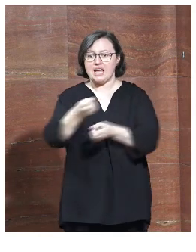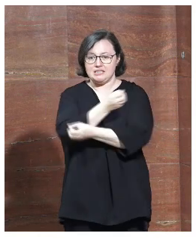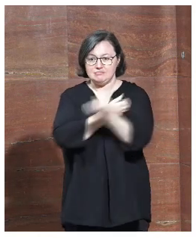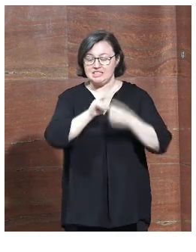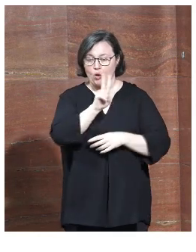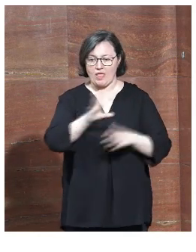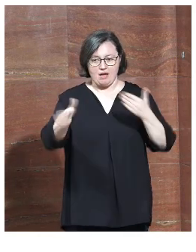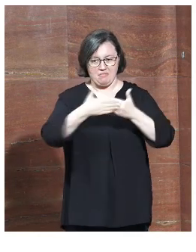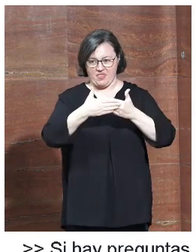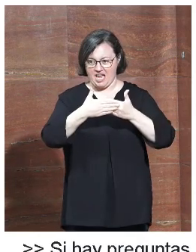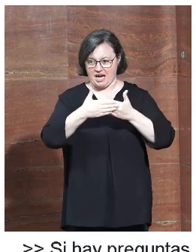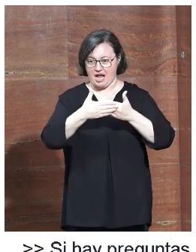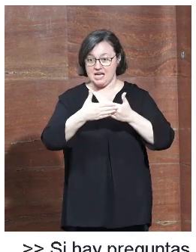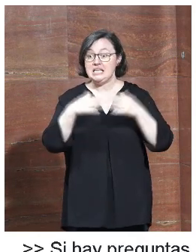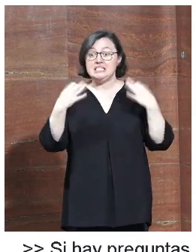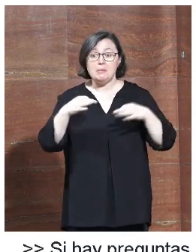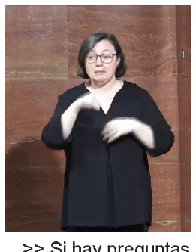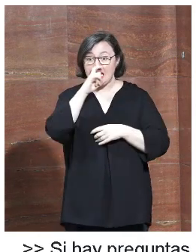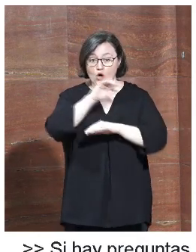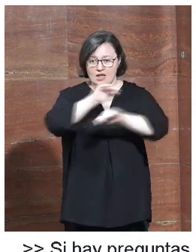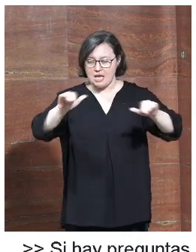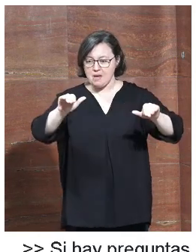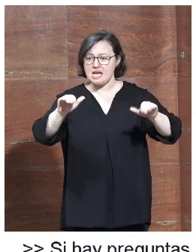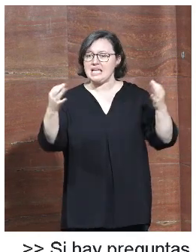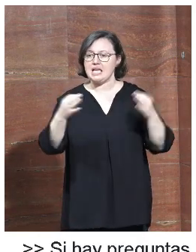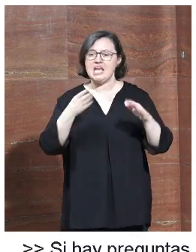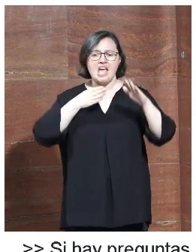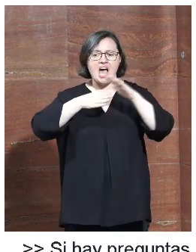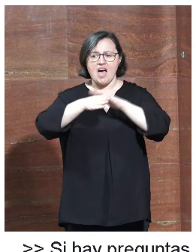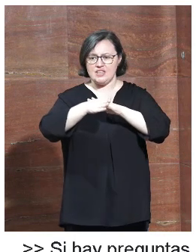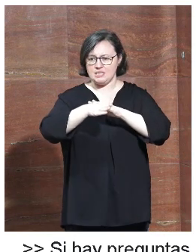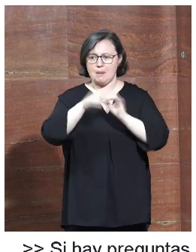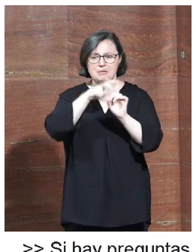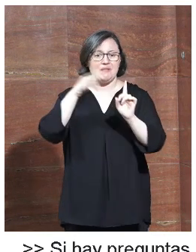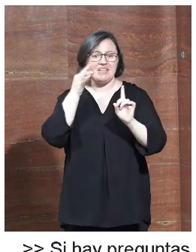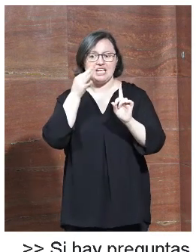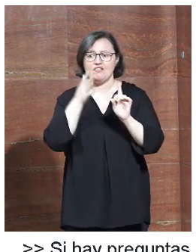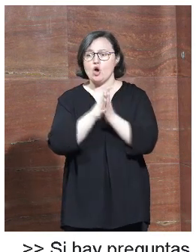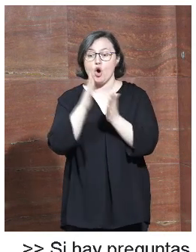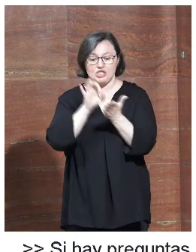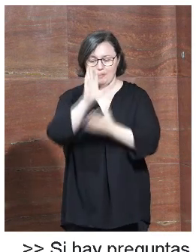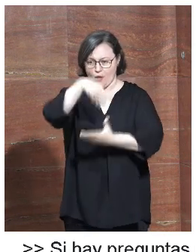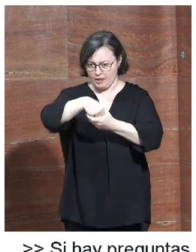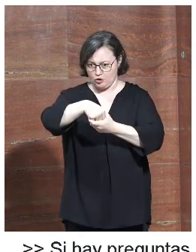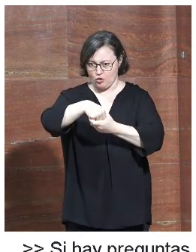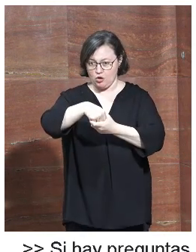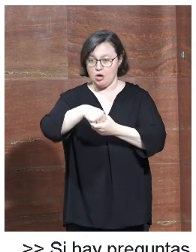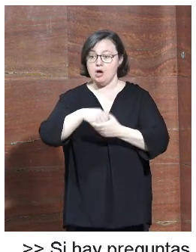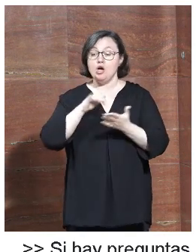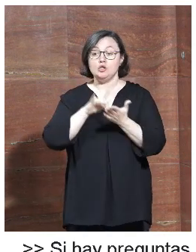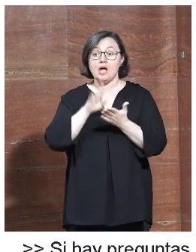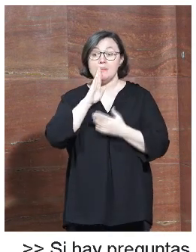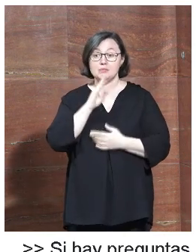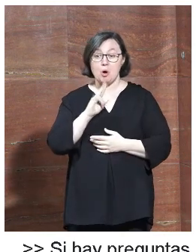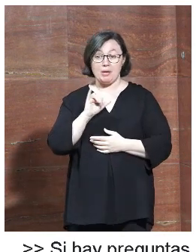mesa, simplemente recordando la importancia de la accesibilidad con perspectiva de género en los servicios, caminando, como dice